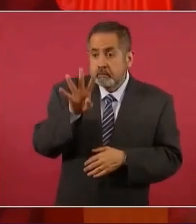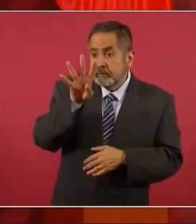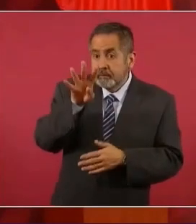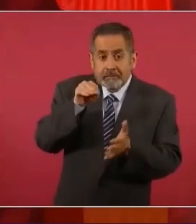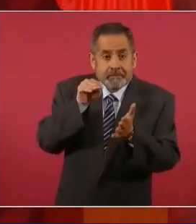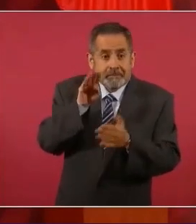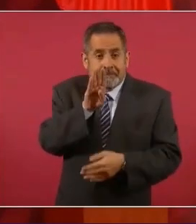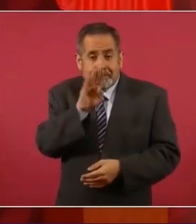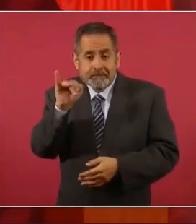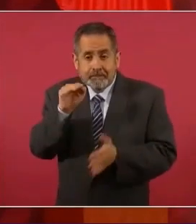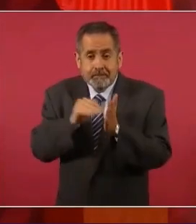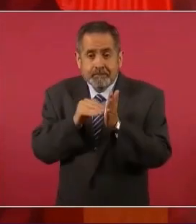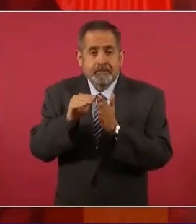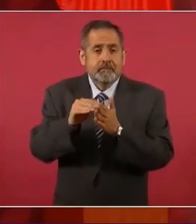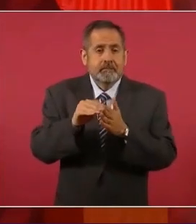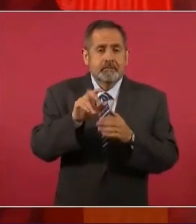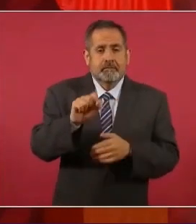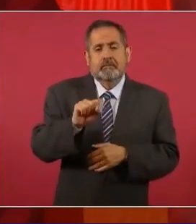4.068.000.